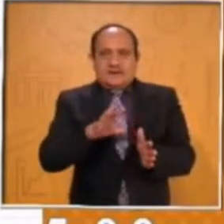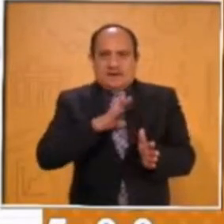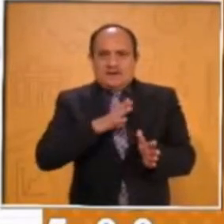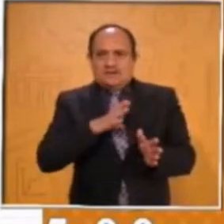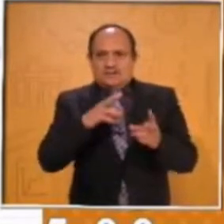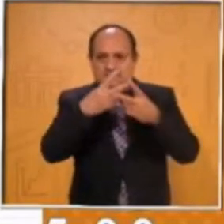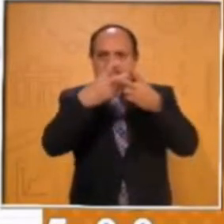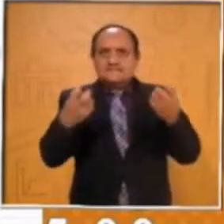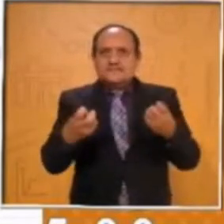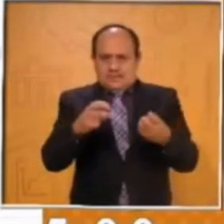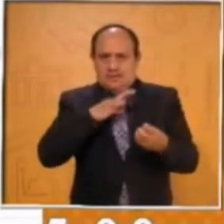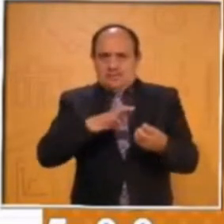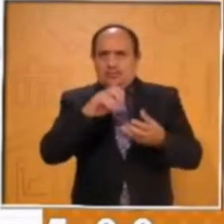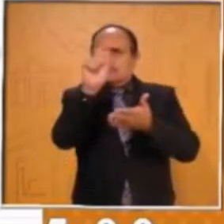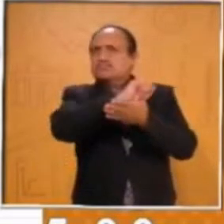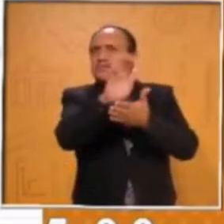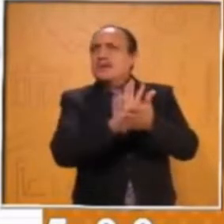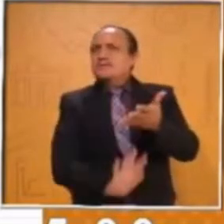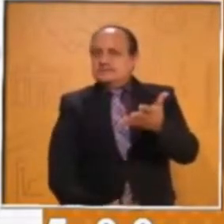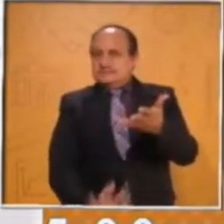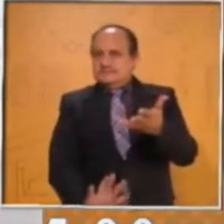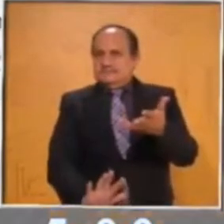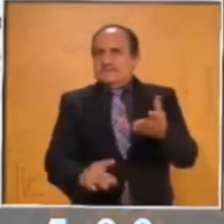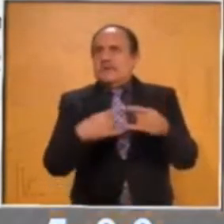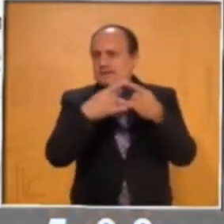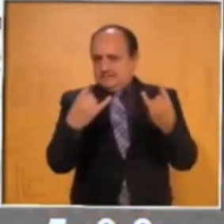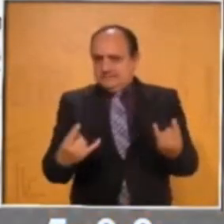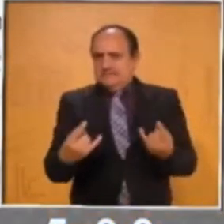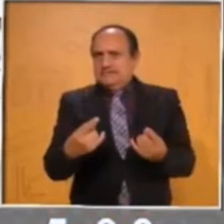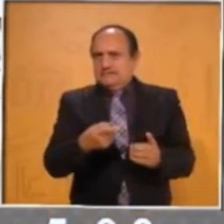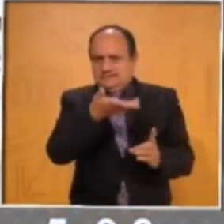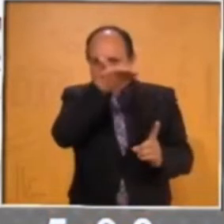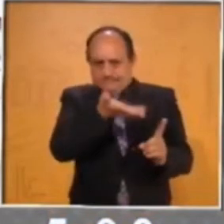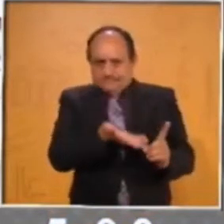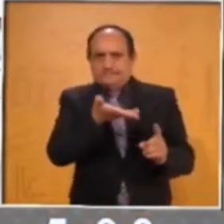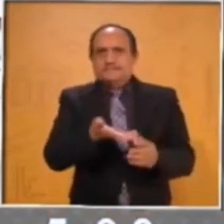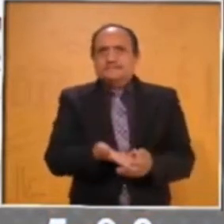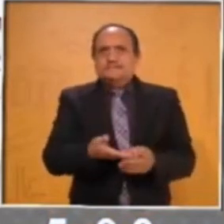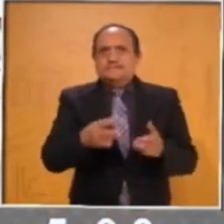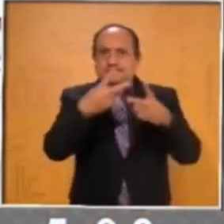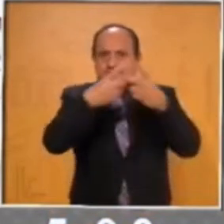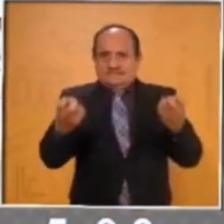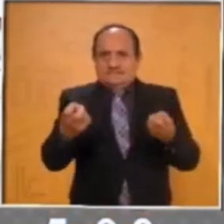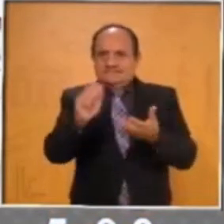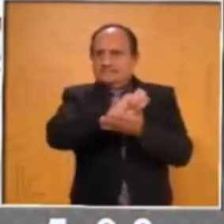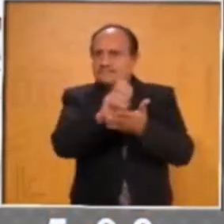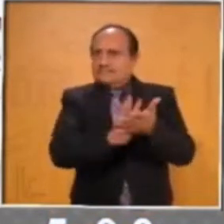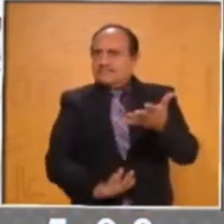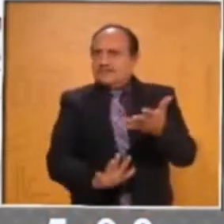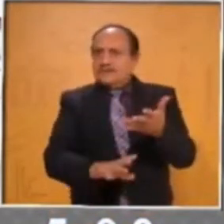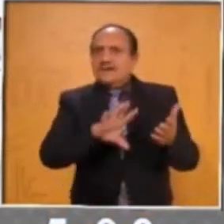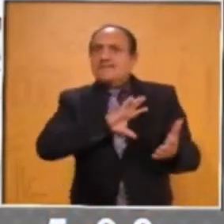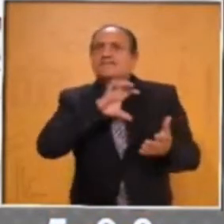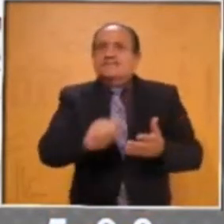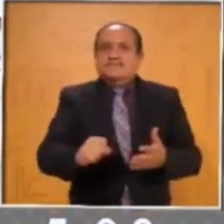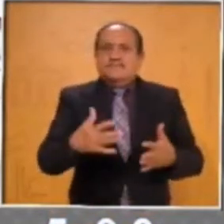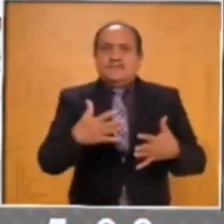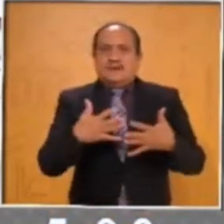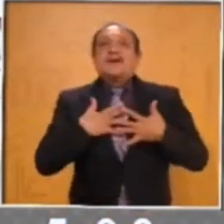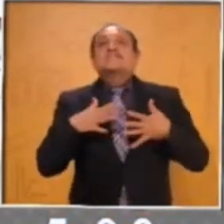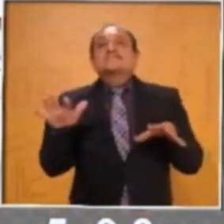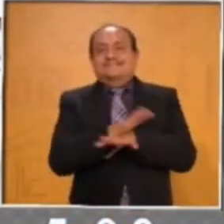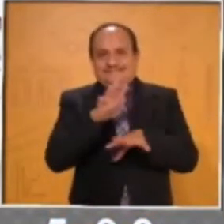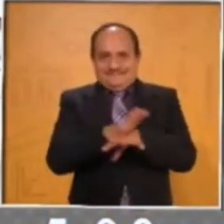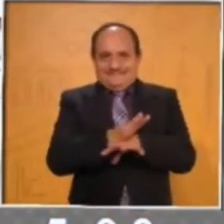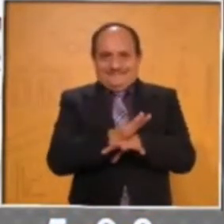adjetivos, poder nosotros describir a nuestros personajes, ¿ok? Adjetivos para describir el carácter. Aquí sí cambia,